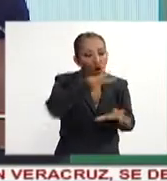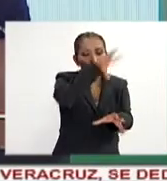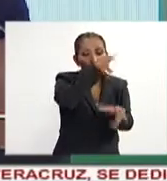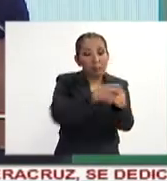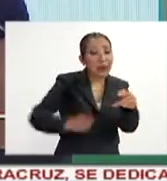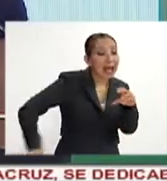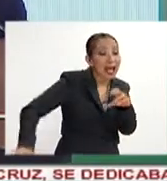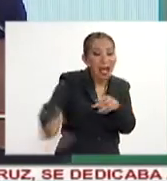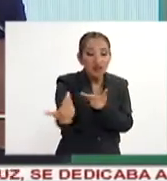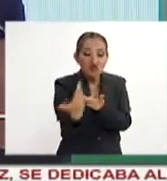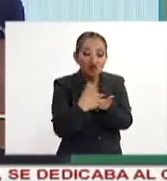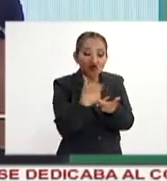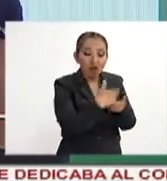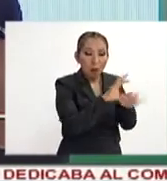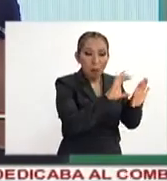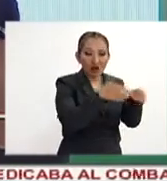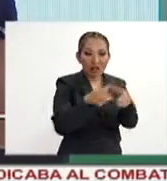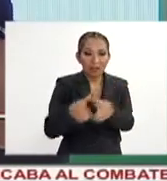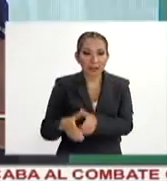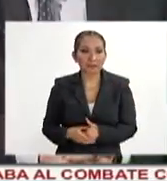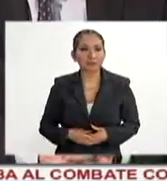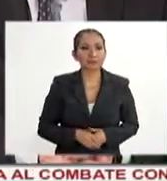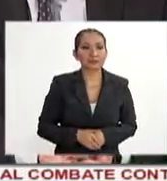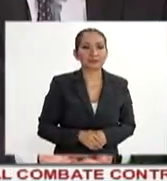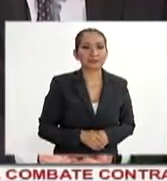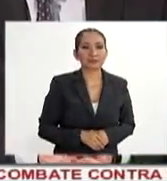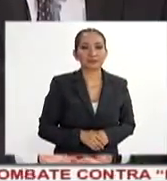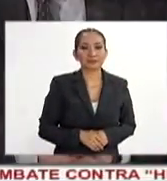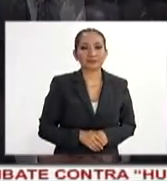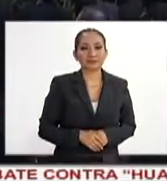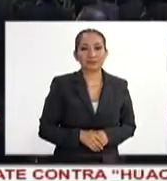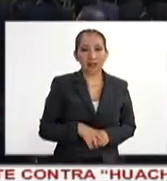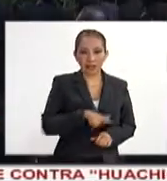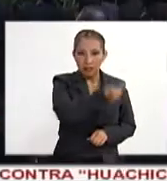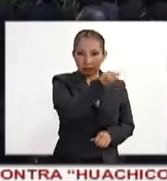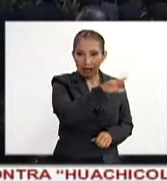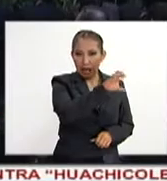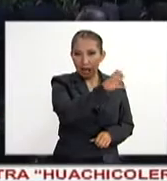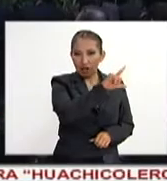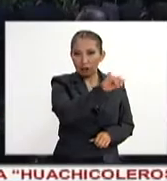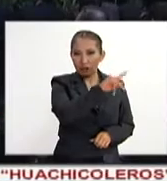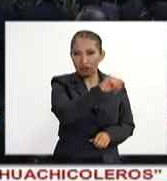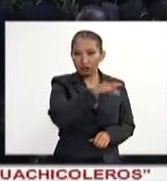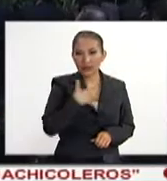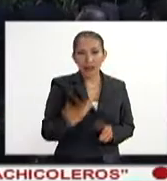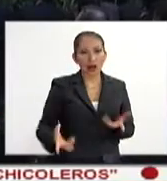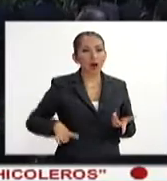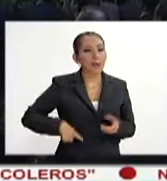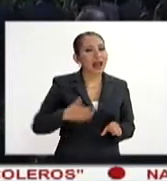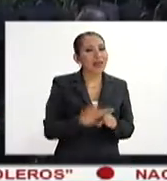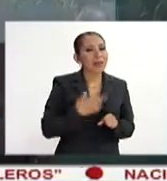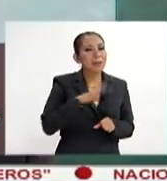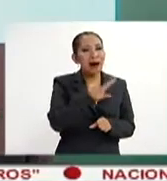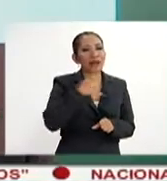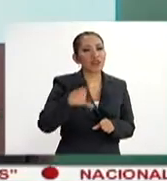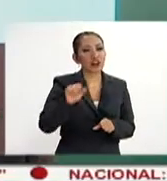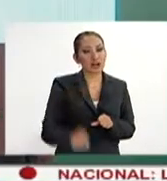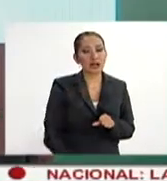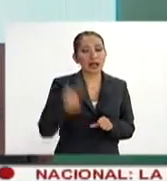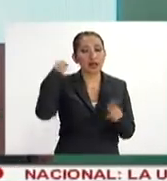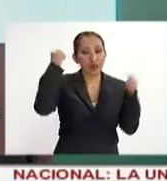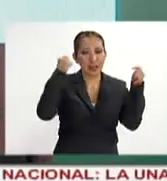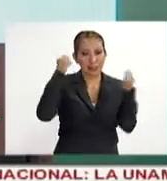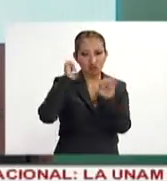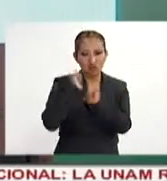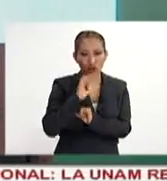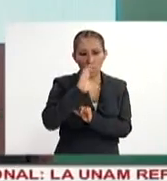integral e integrante de las comunidades. En su oportunidad, Carlos Mendoza, gobernador de Baja California Sur y presidente de la Comisión de Turismo de